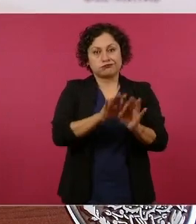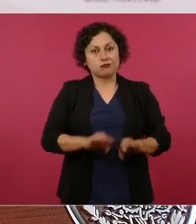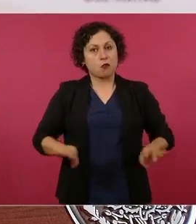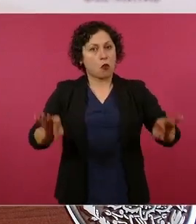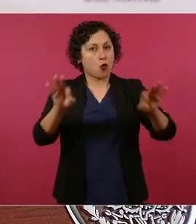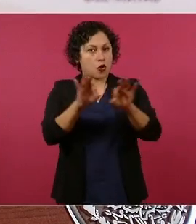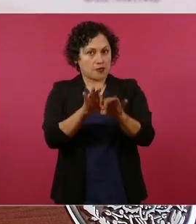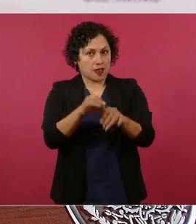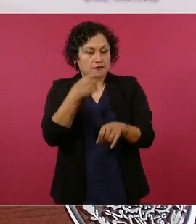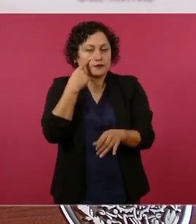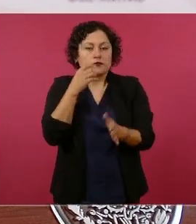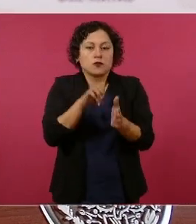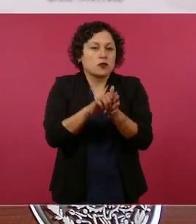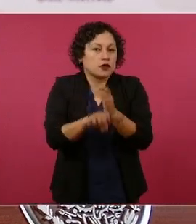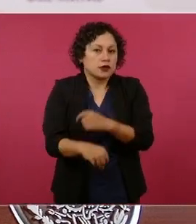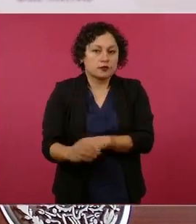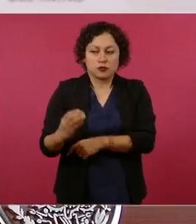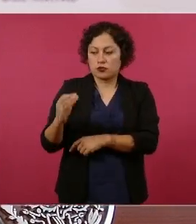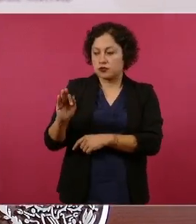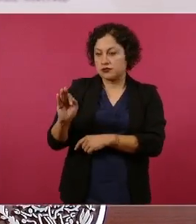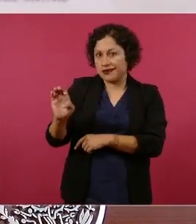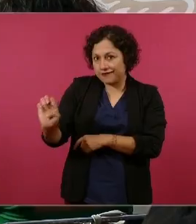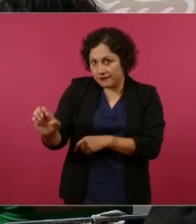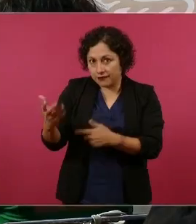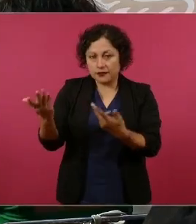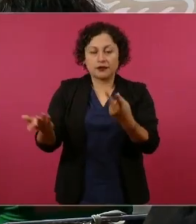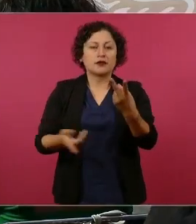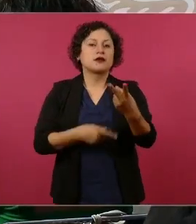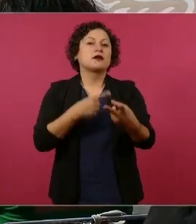Comisión Federal de Electricidad,